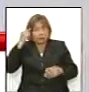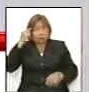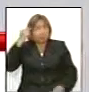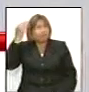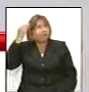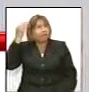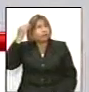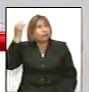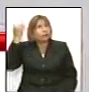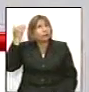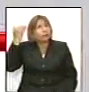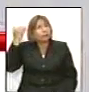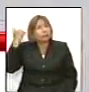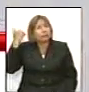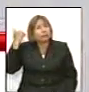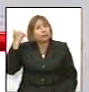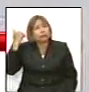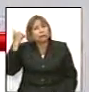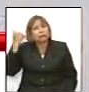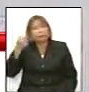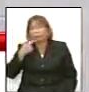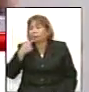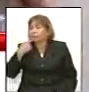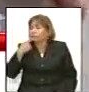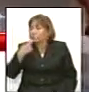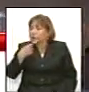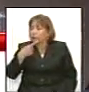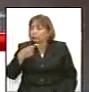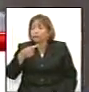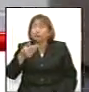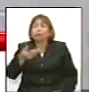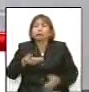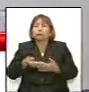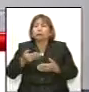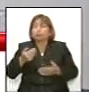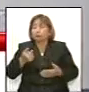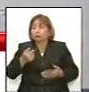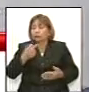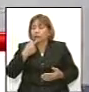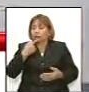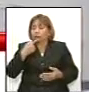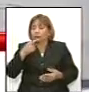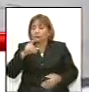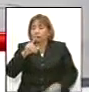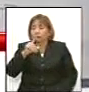remembranza, y debí haber dicho, si no lo he dicho así,